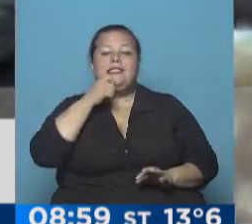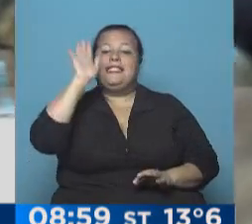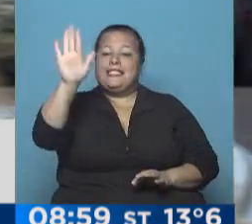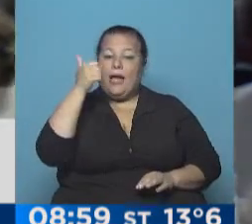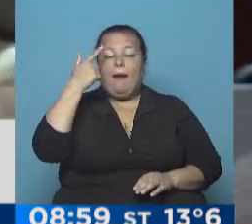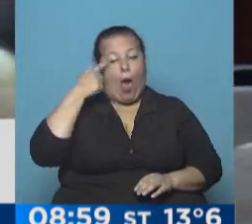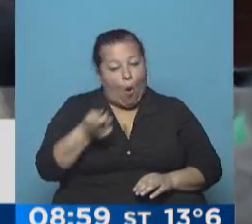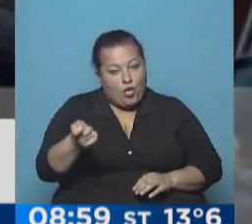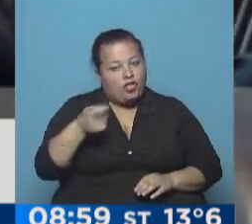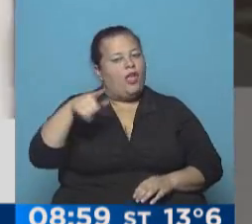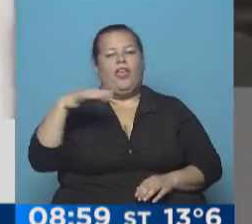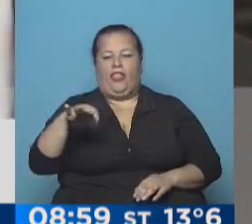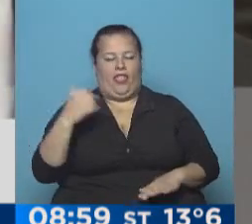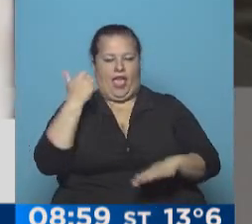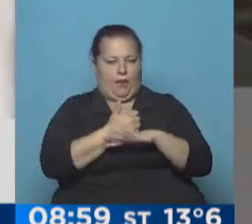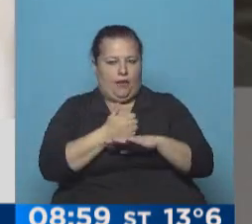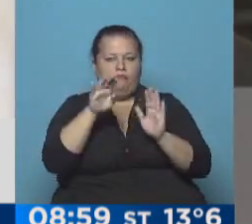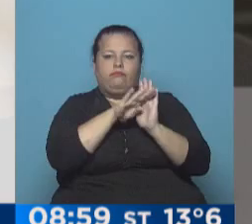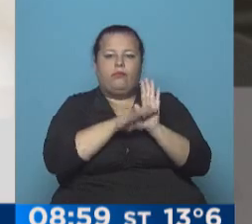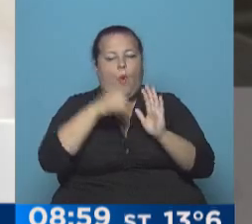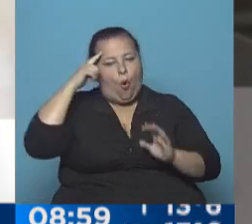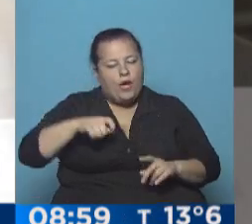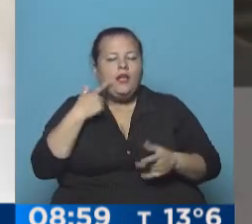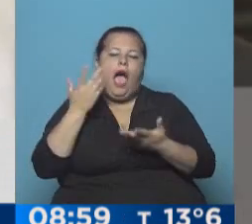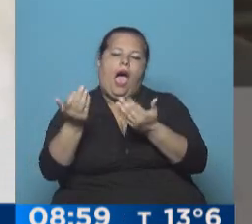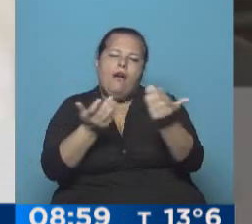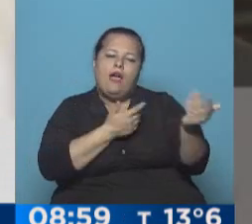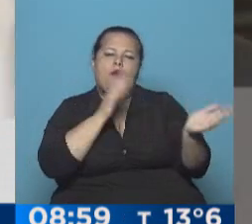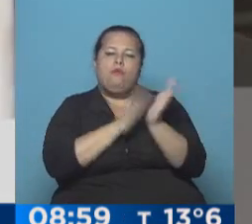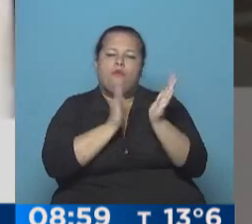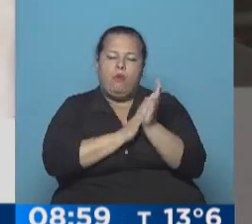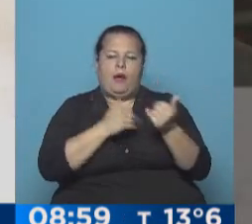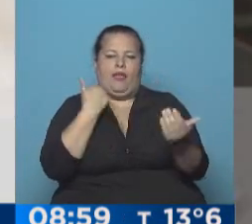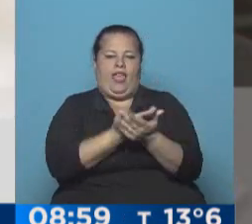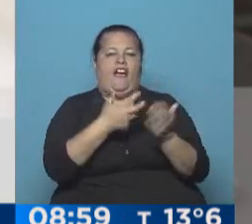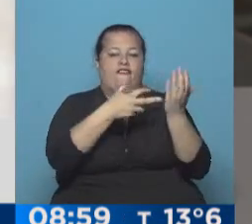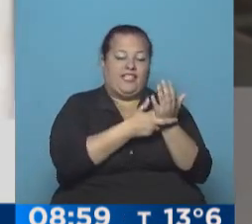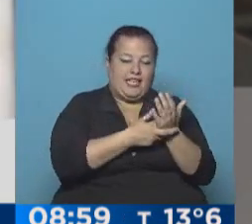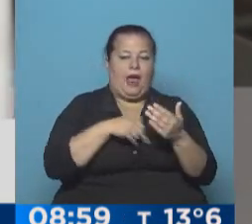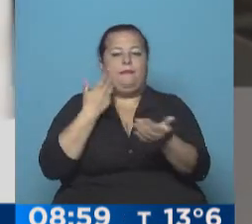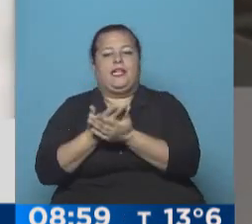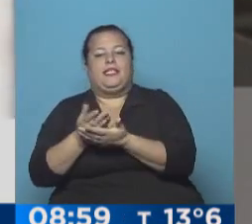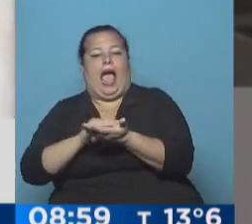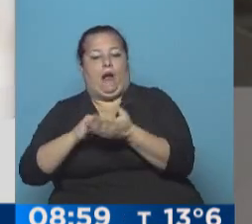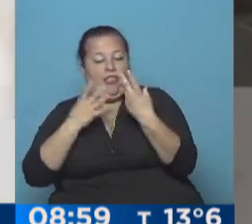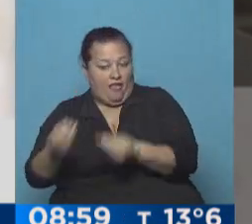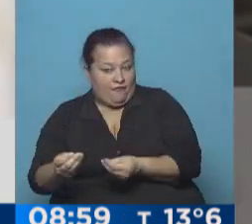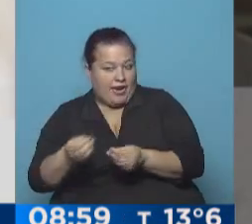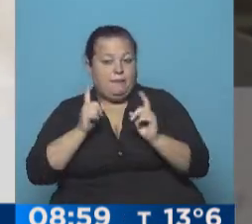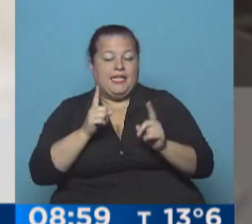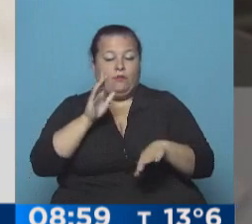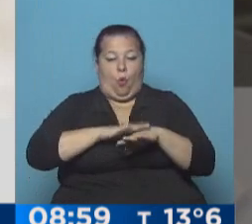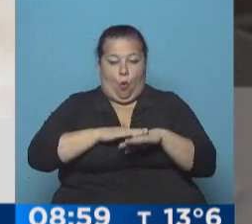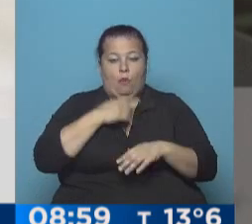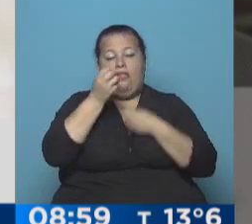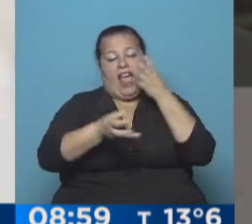para un juicio, ellos tienen que seguir las instrucciones del juez, tienen que escuchar todas las pruebas que les presentan el fiscal, que le presenta el defensor, el propio acusado,